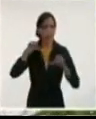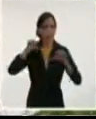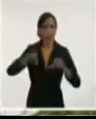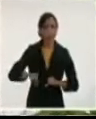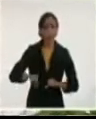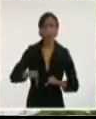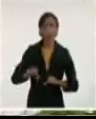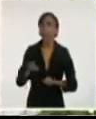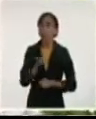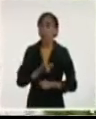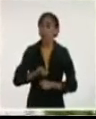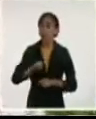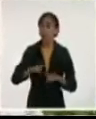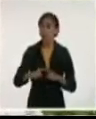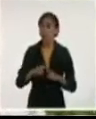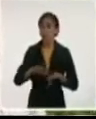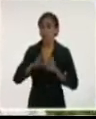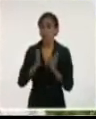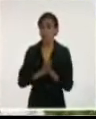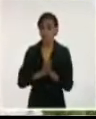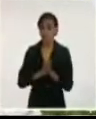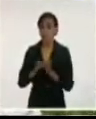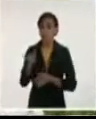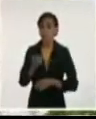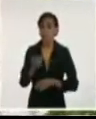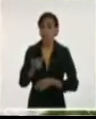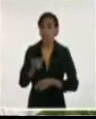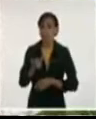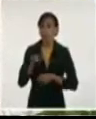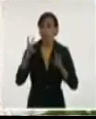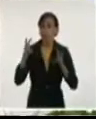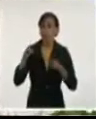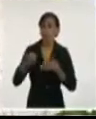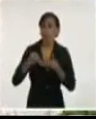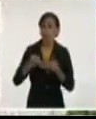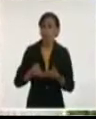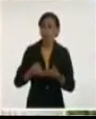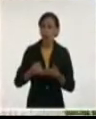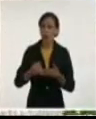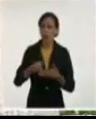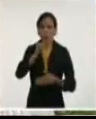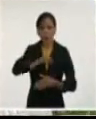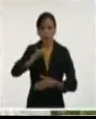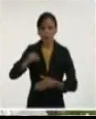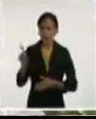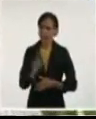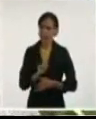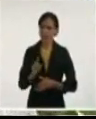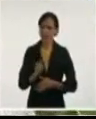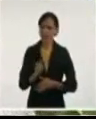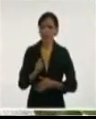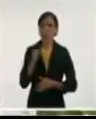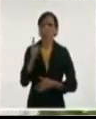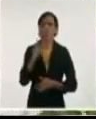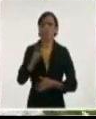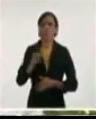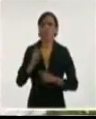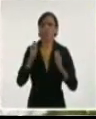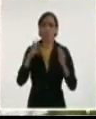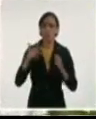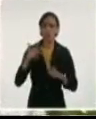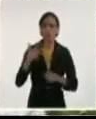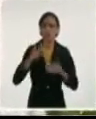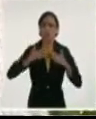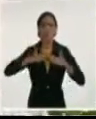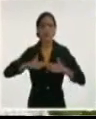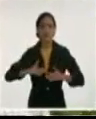los campos de la izquierda de la intervención humanitaria comienzan una aparente manifestación pacífica que inmediatamente